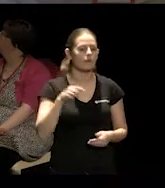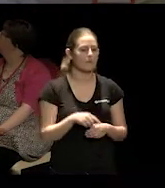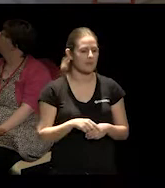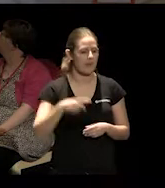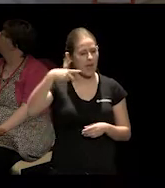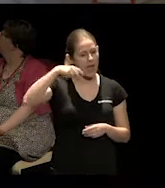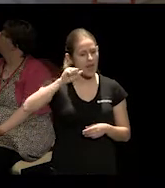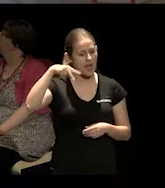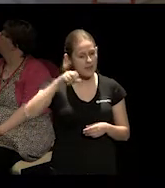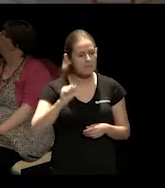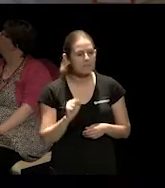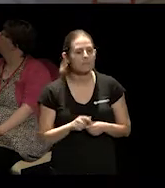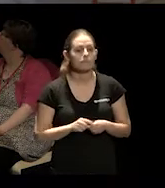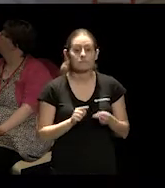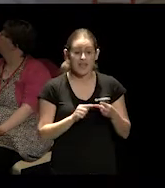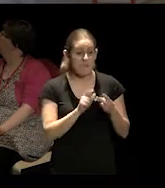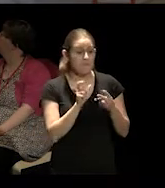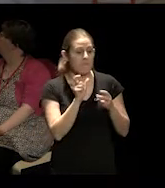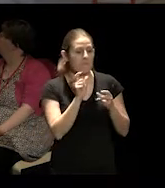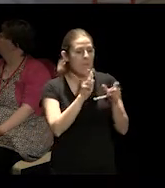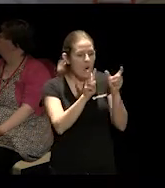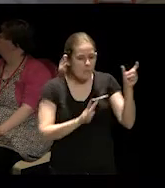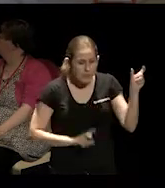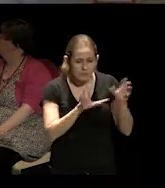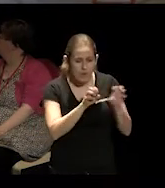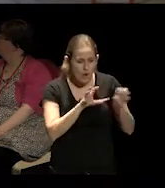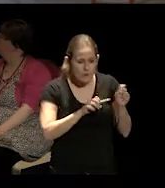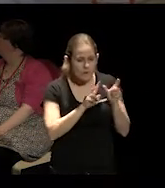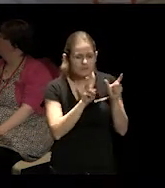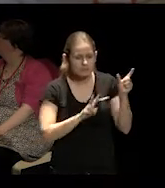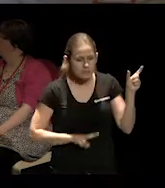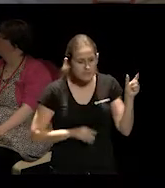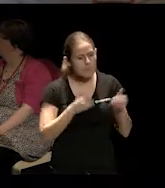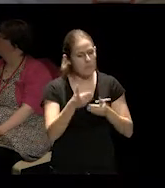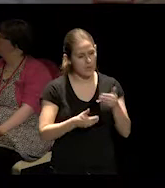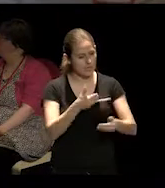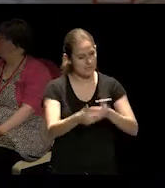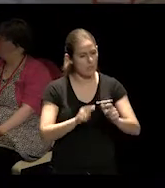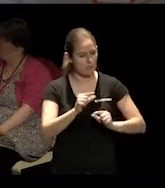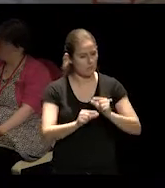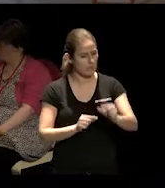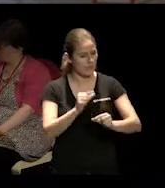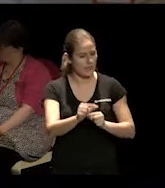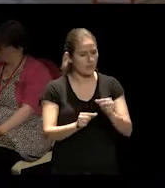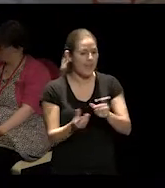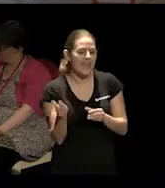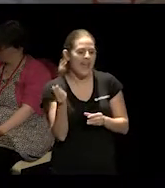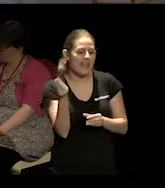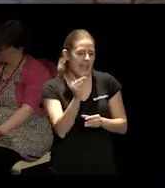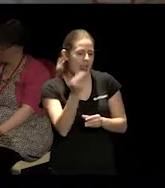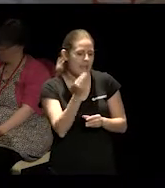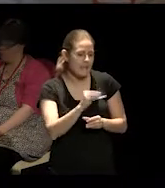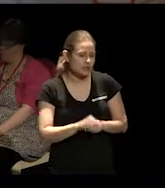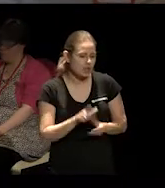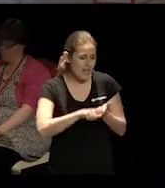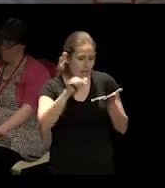trabajamos es específico, está organizado y es progresivo, incluye un amplio sistema de elementos del